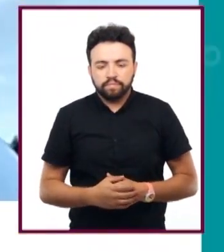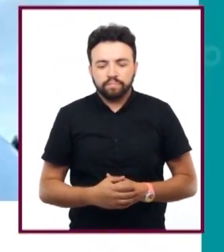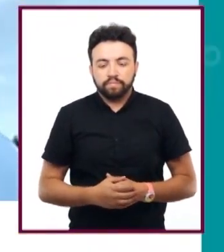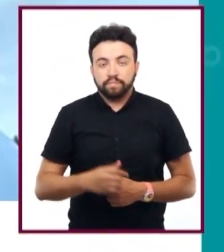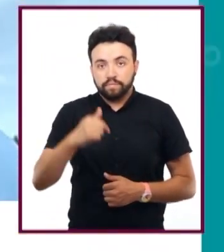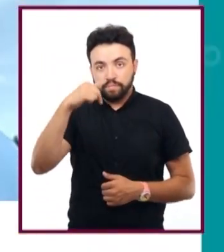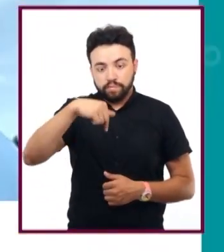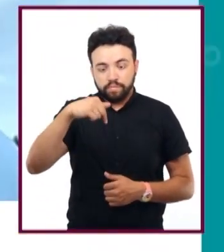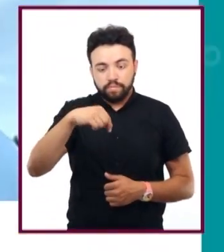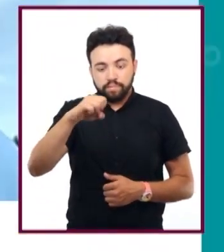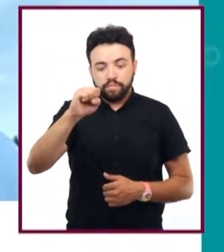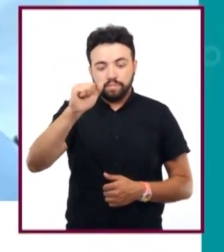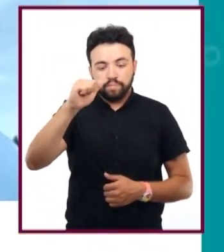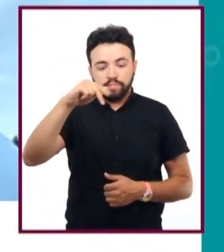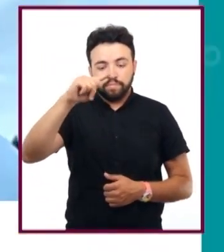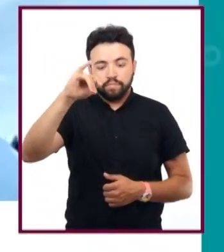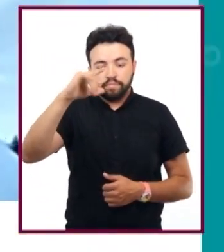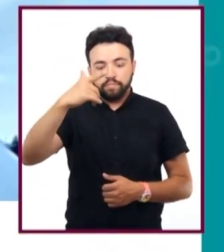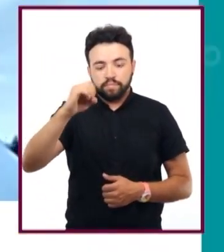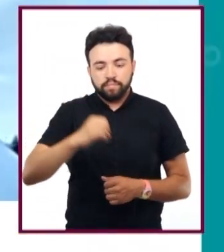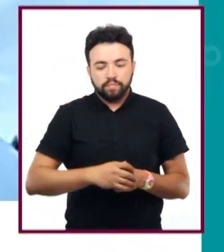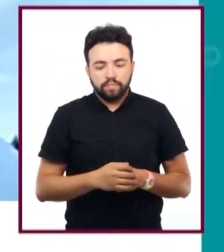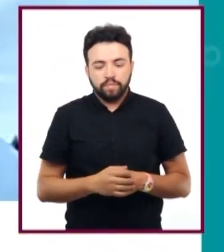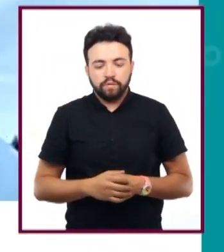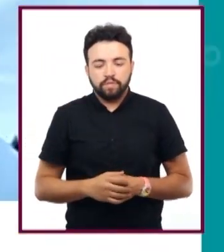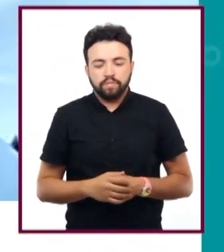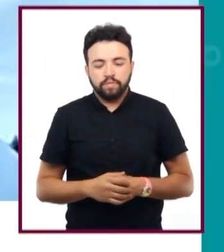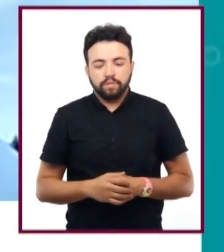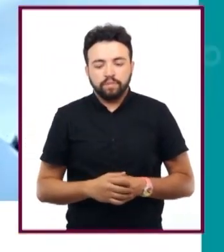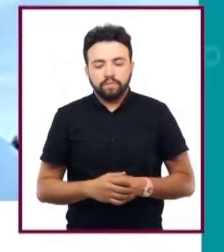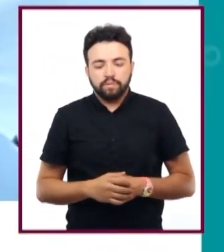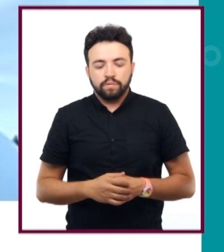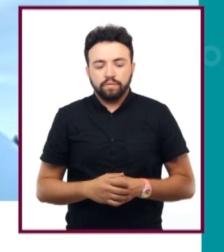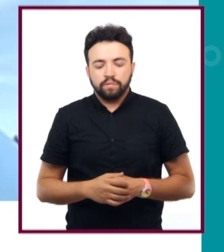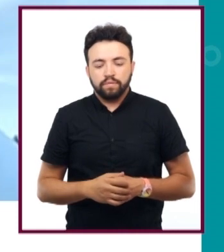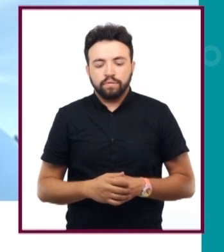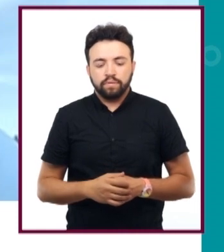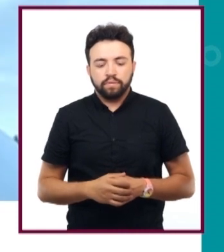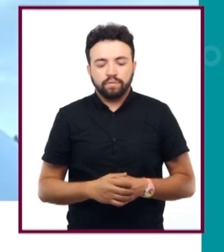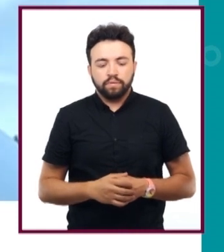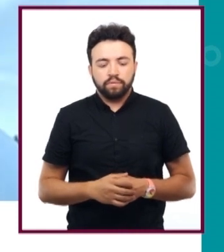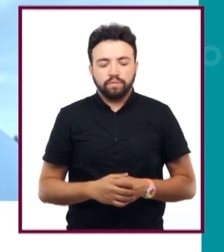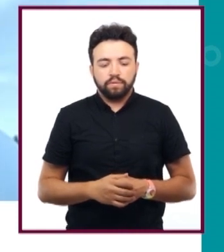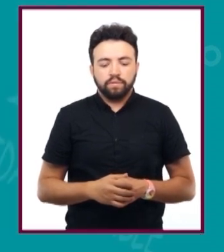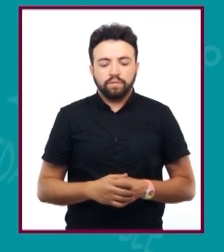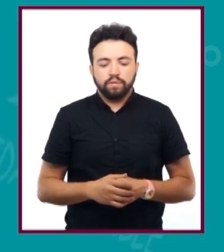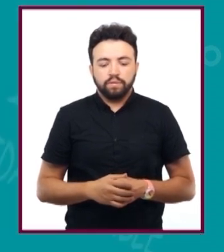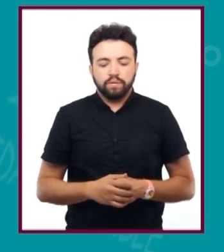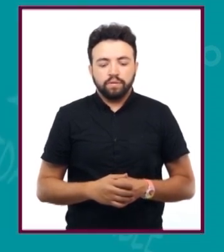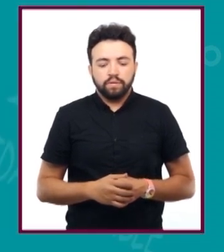Hola, me llamo Elvia López Méndez, soy de Santiago El Pinar, soy artesana.